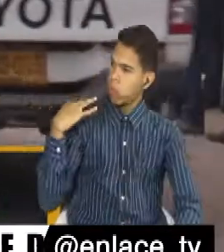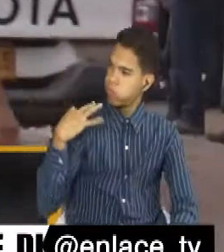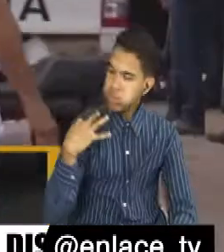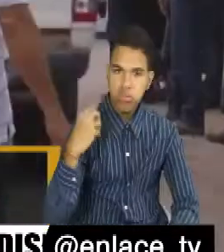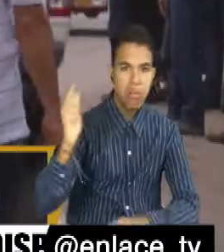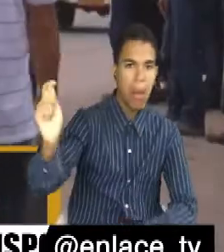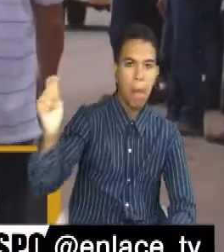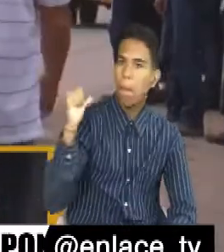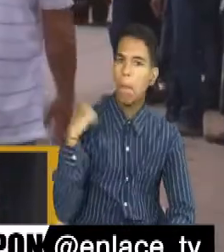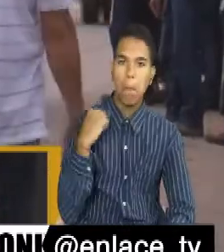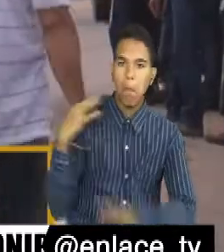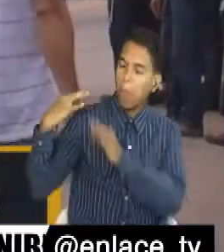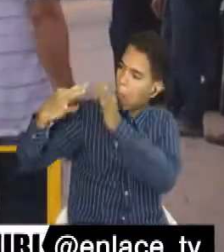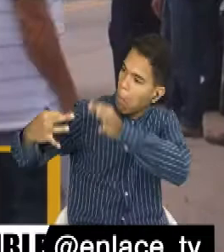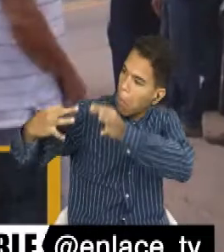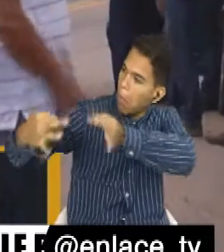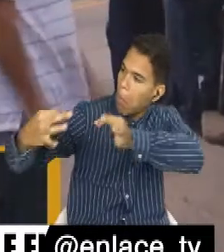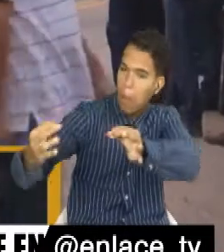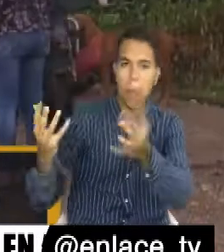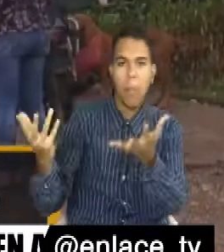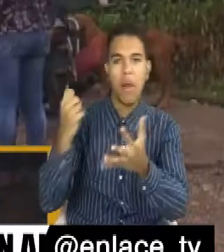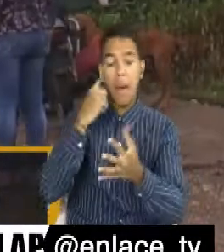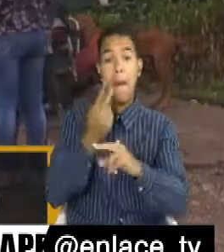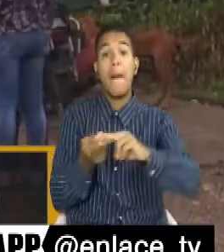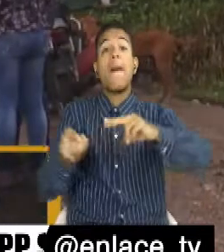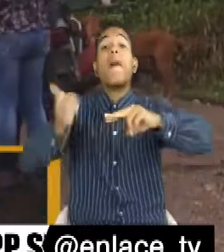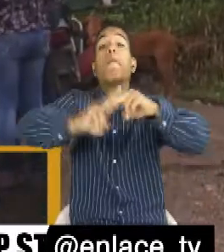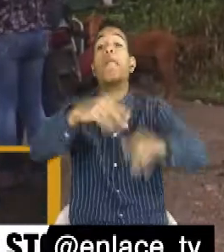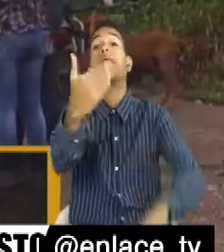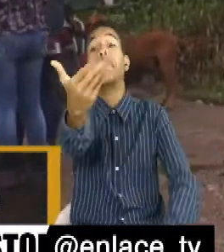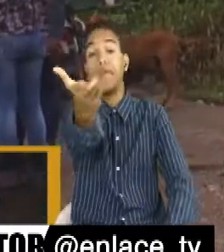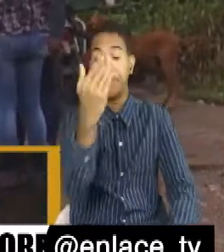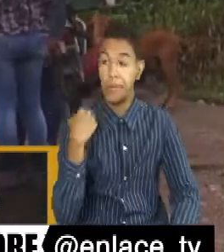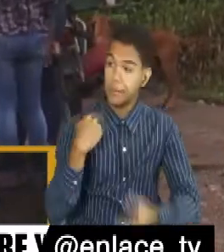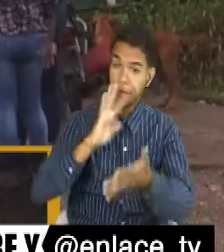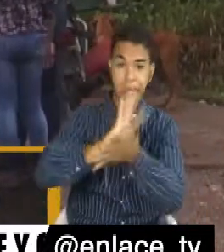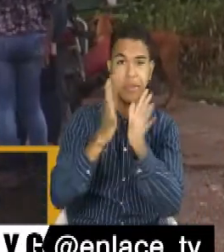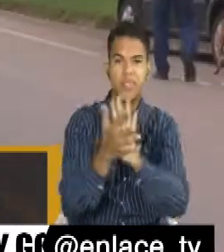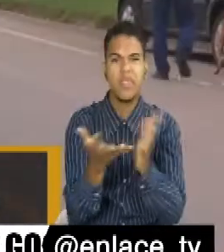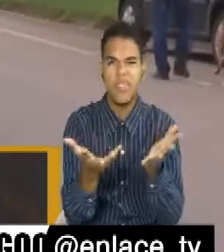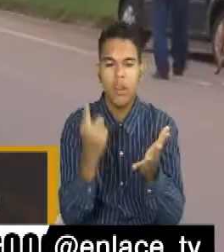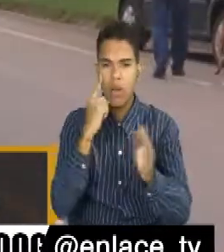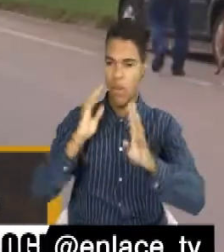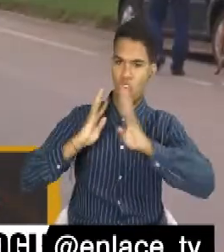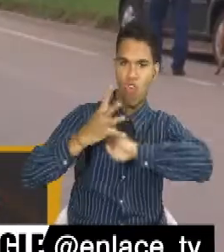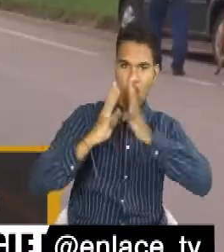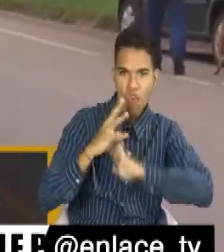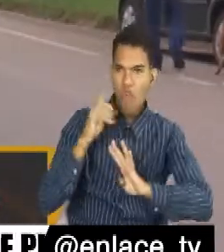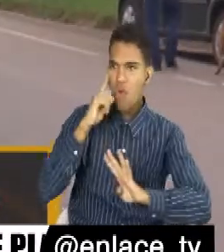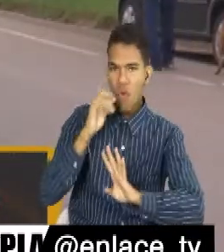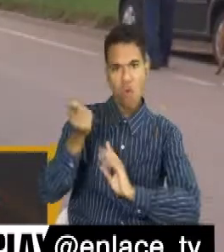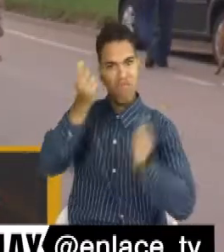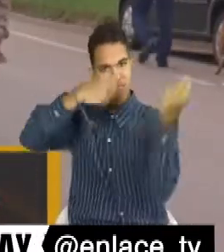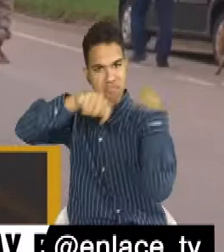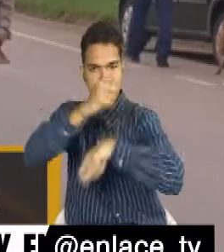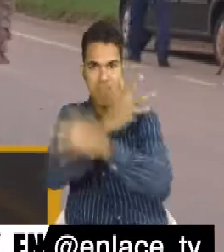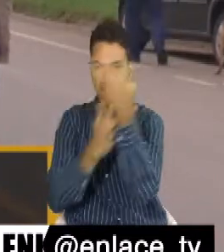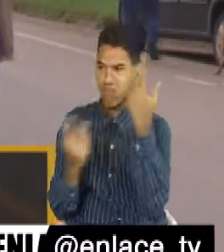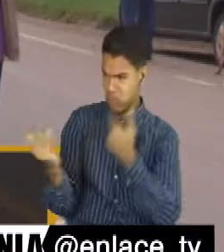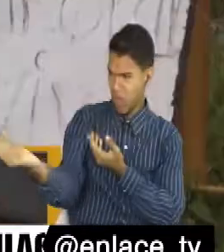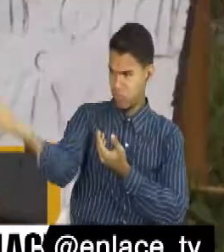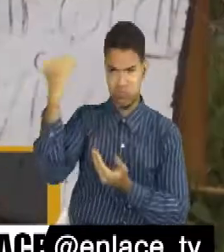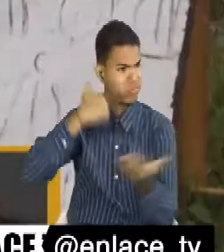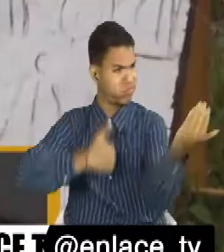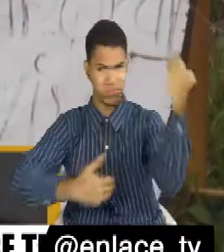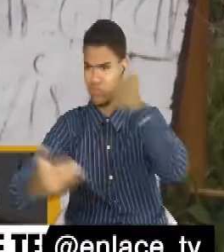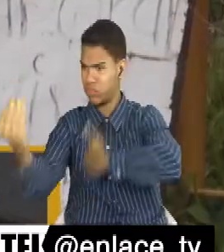salarios. Hoy se suma a esta protesta pacífica a todos los comerciantes, proveedores, que en este momento